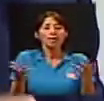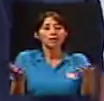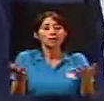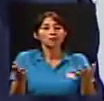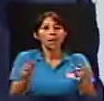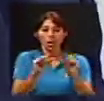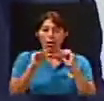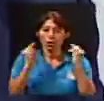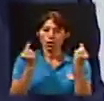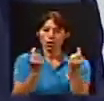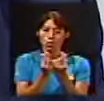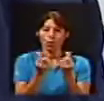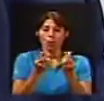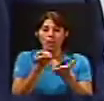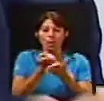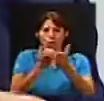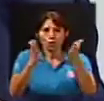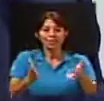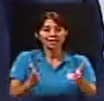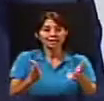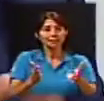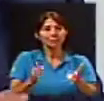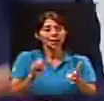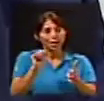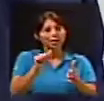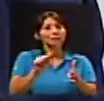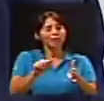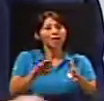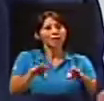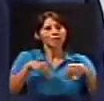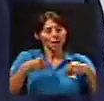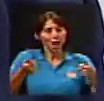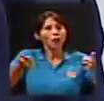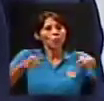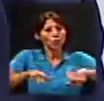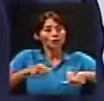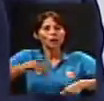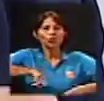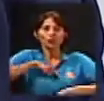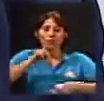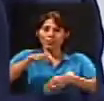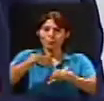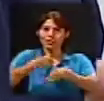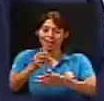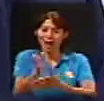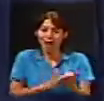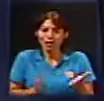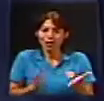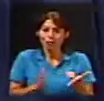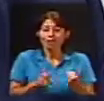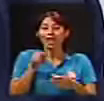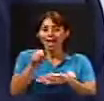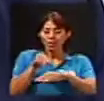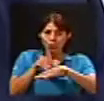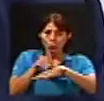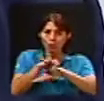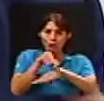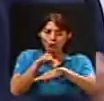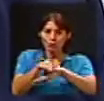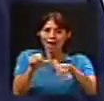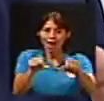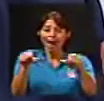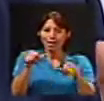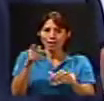gremio de economistas como que está de acuerdo en que algo tenemos que hacer. Y eso se ha permeado en la parte política y creo que eso va a ser un